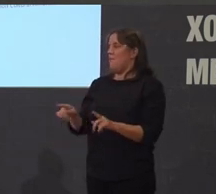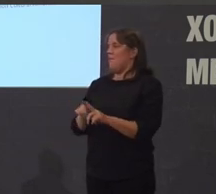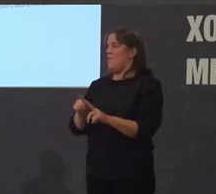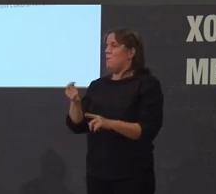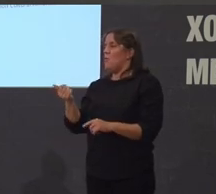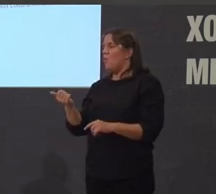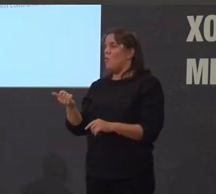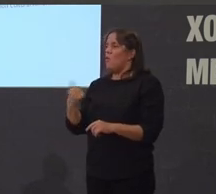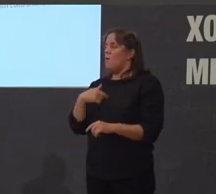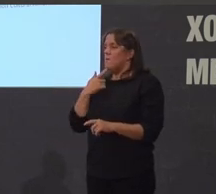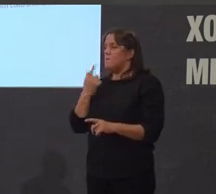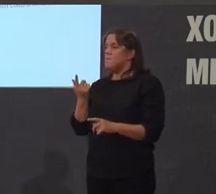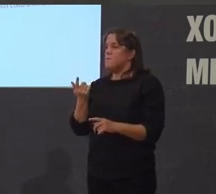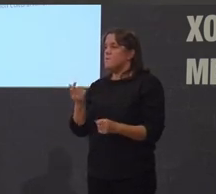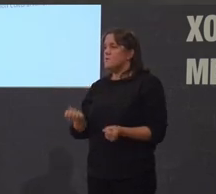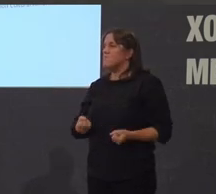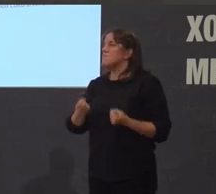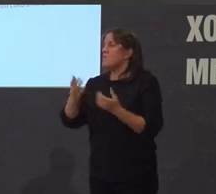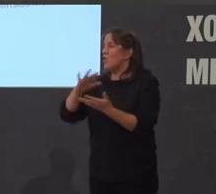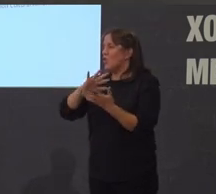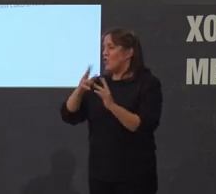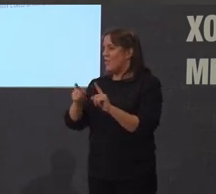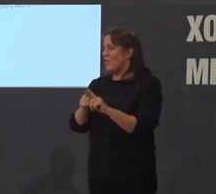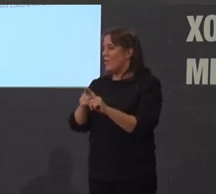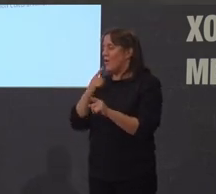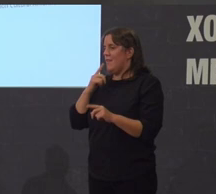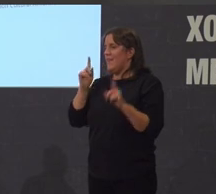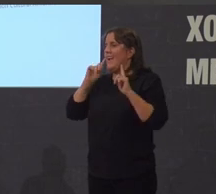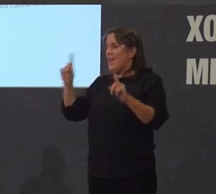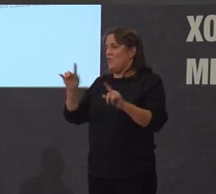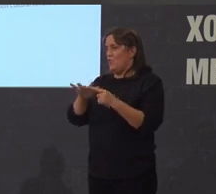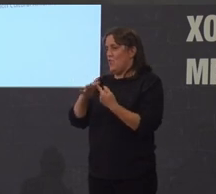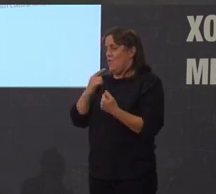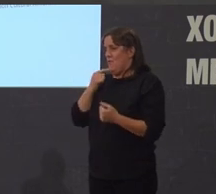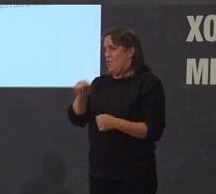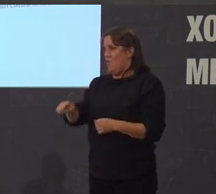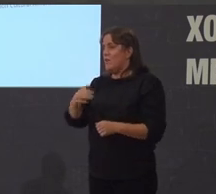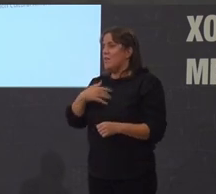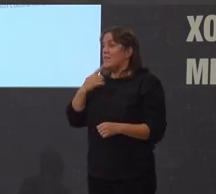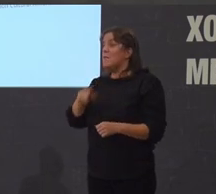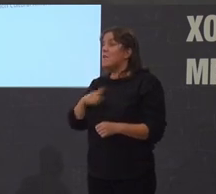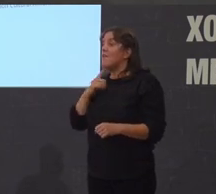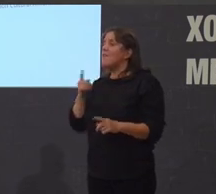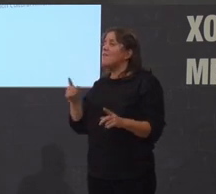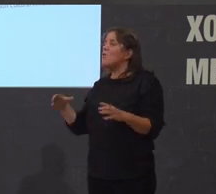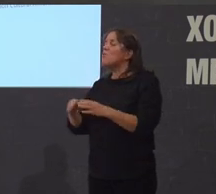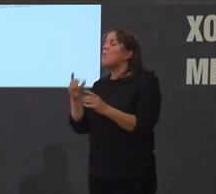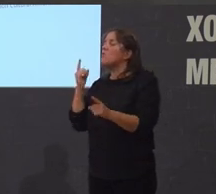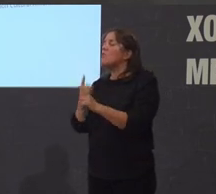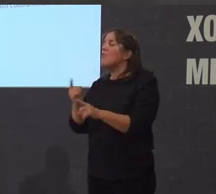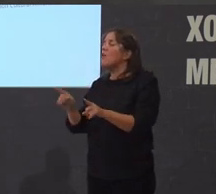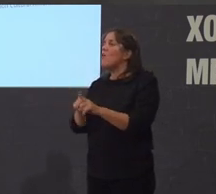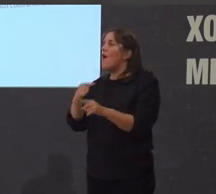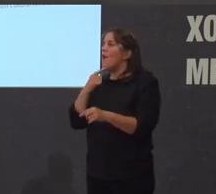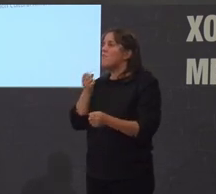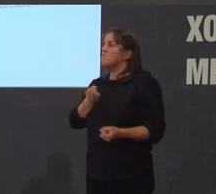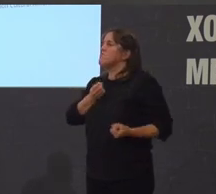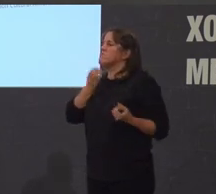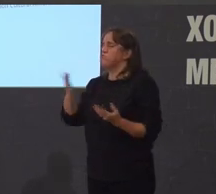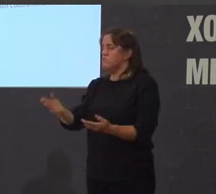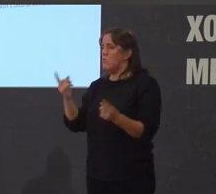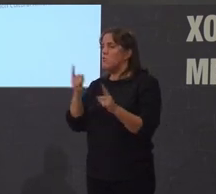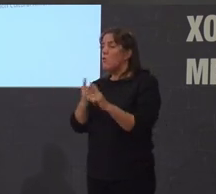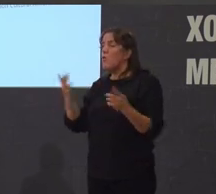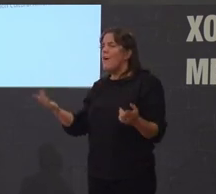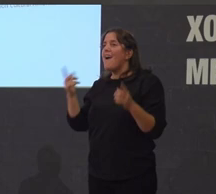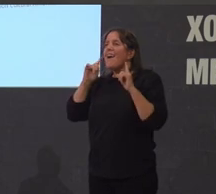hay noticia de estos efectos y de la oposición que llevan a cabo a pesar del clima de